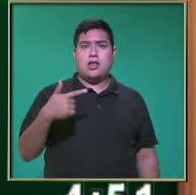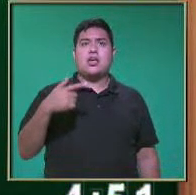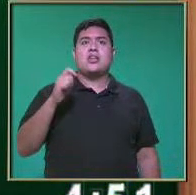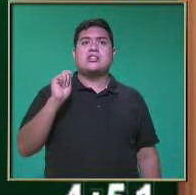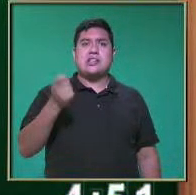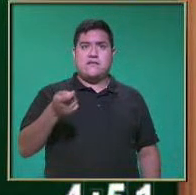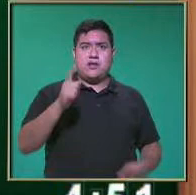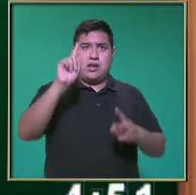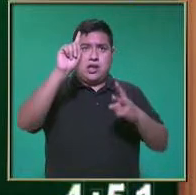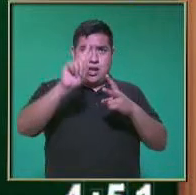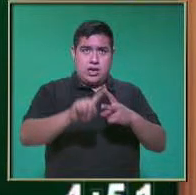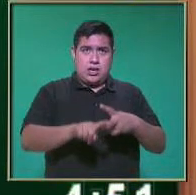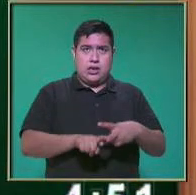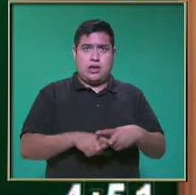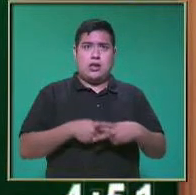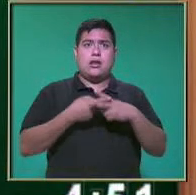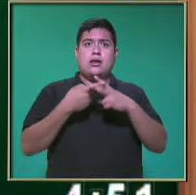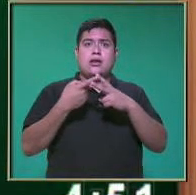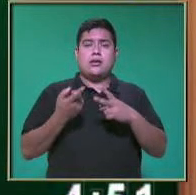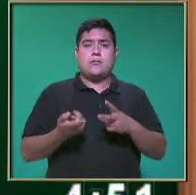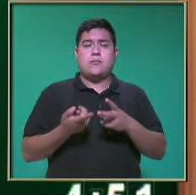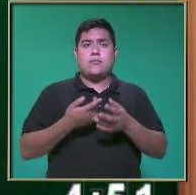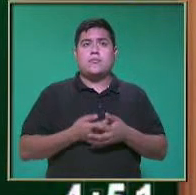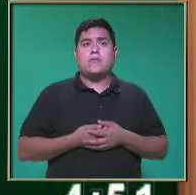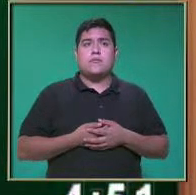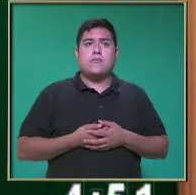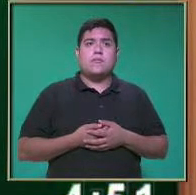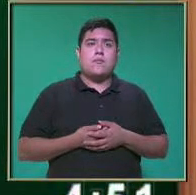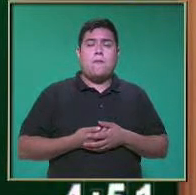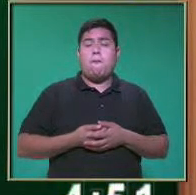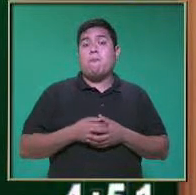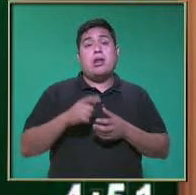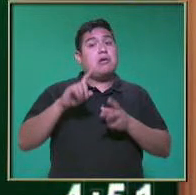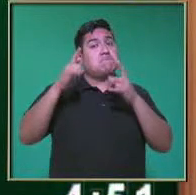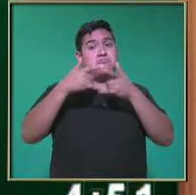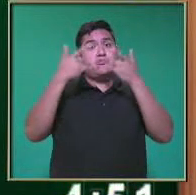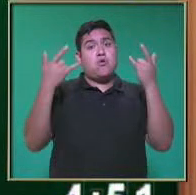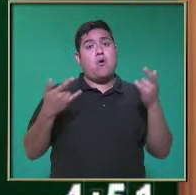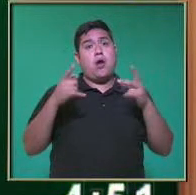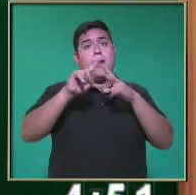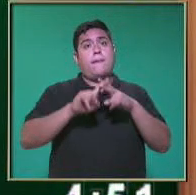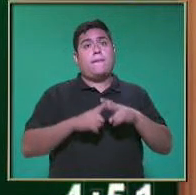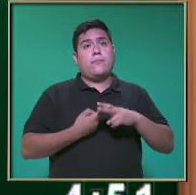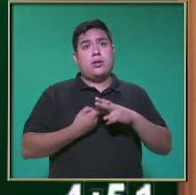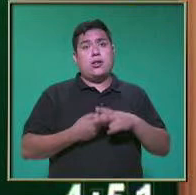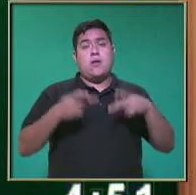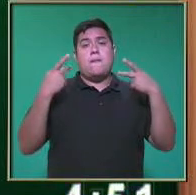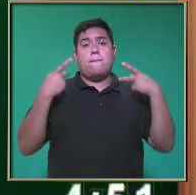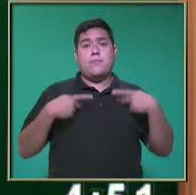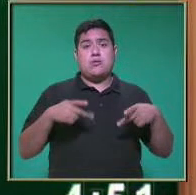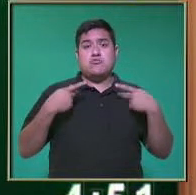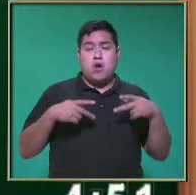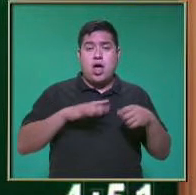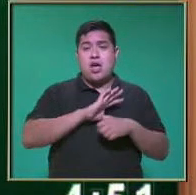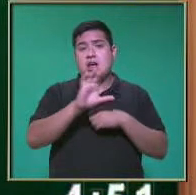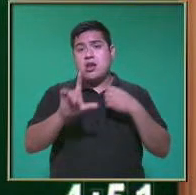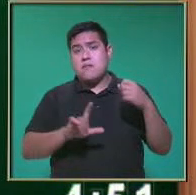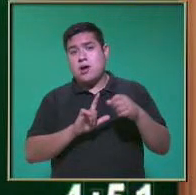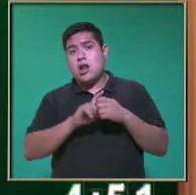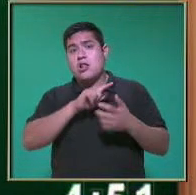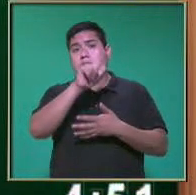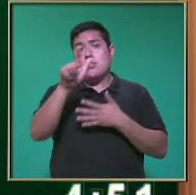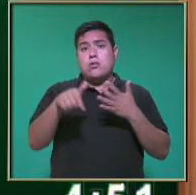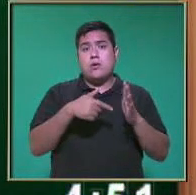the characters and setting are presented. Es la primera parte de la historia donde los personajes y la locación